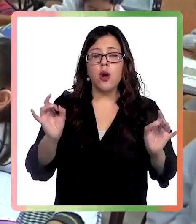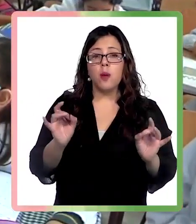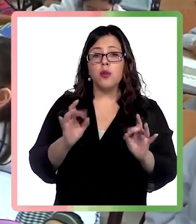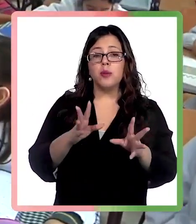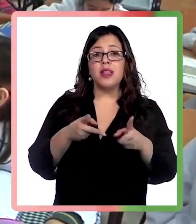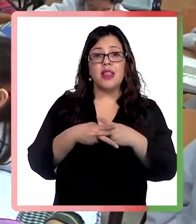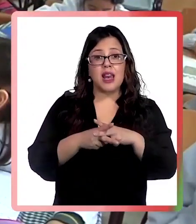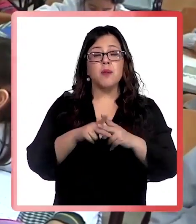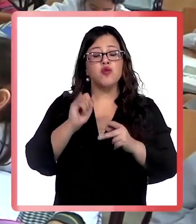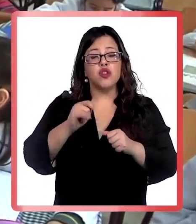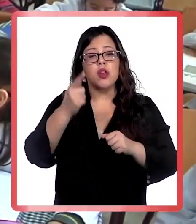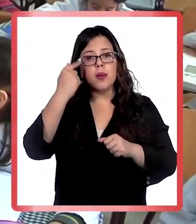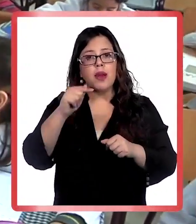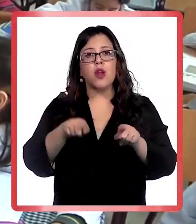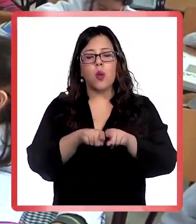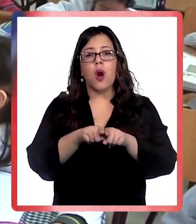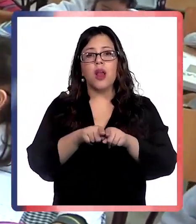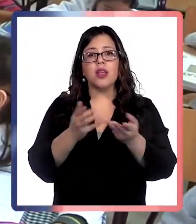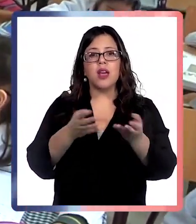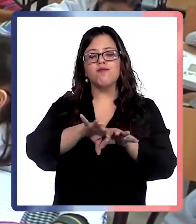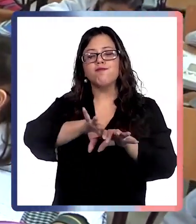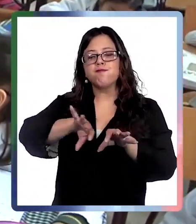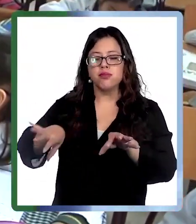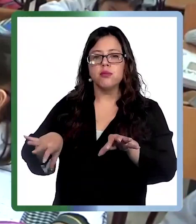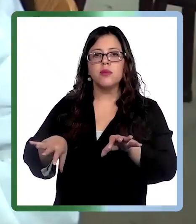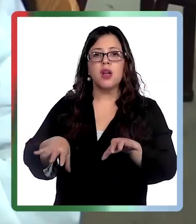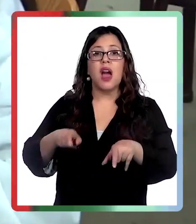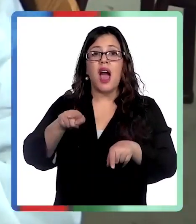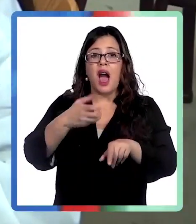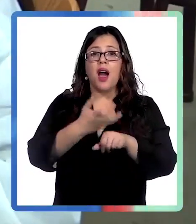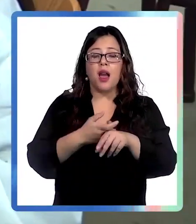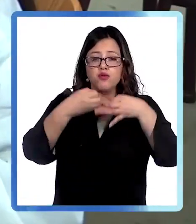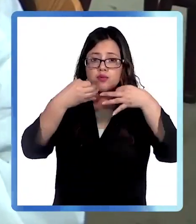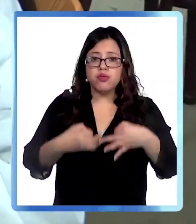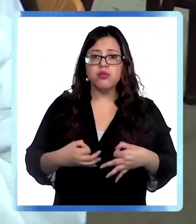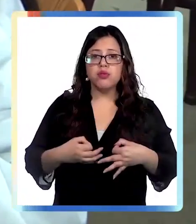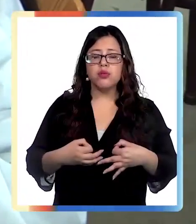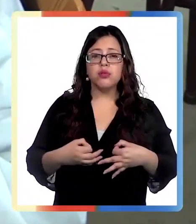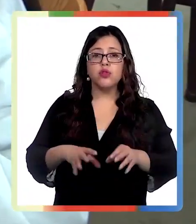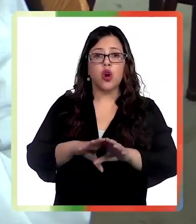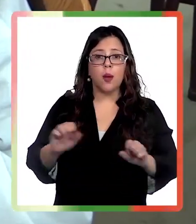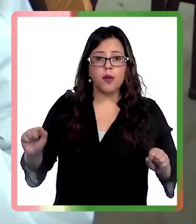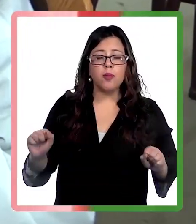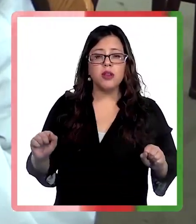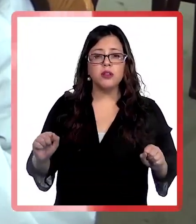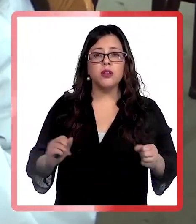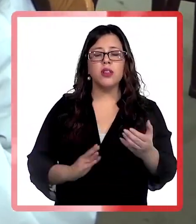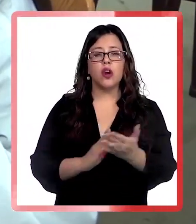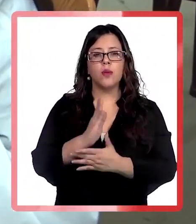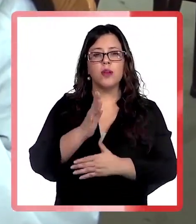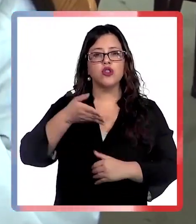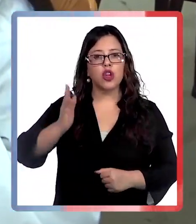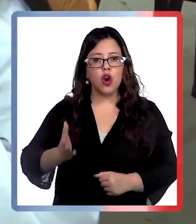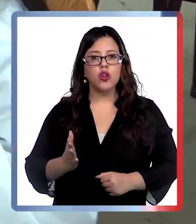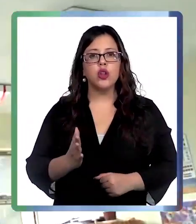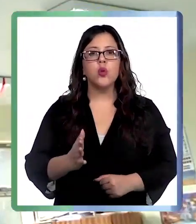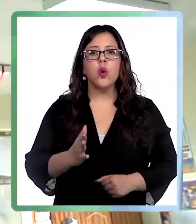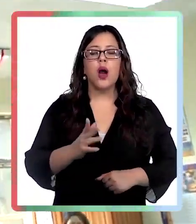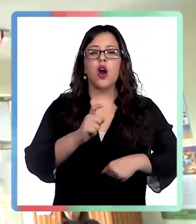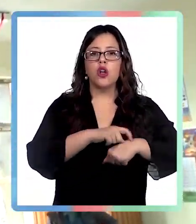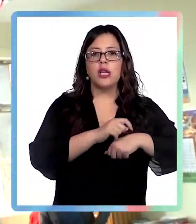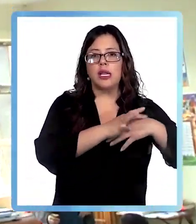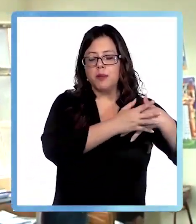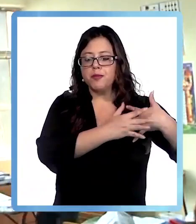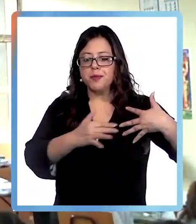una convicción con sentido, hay un compromiso inicial que se mantiene dentro del tiempo, si bien hay que generar muchos soportes en términos